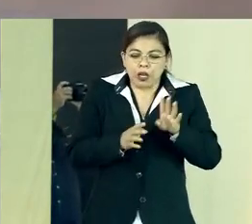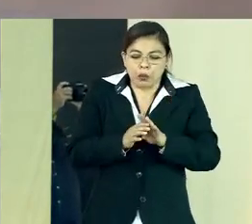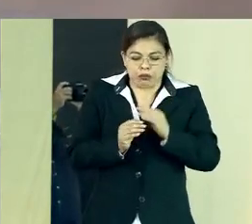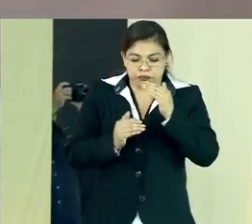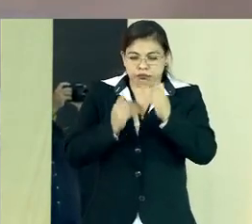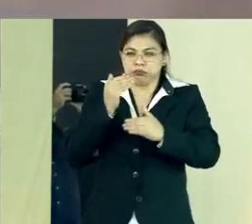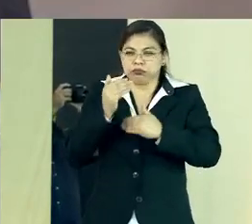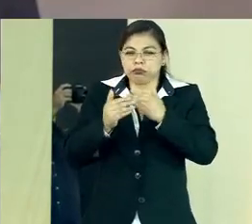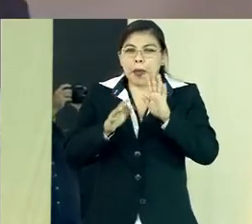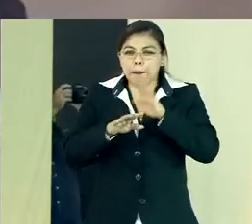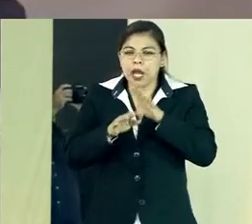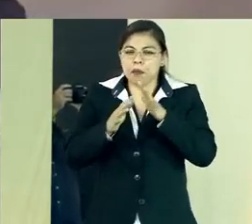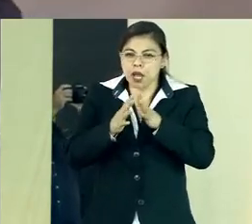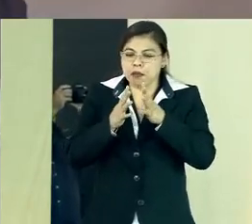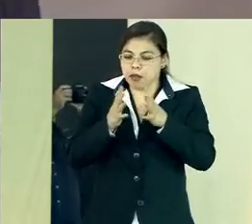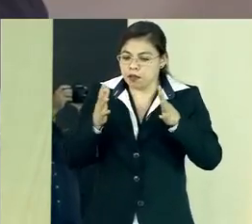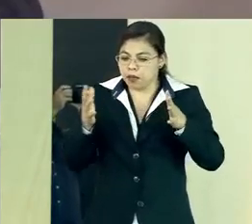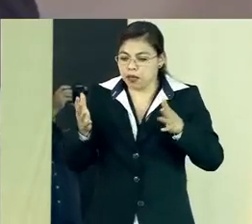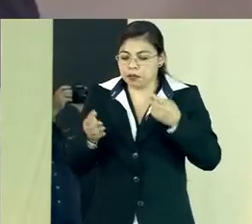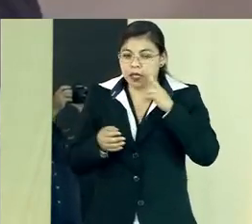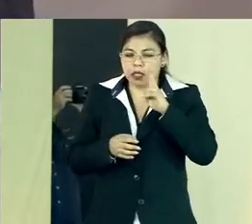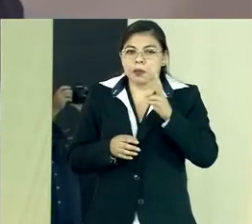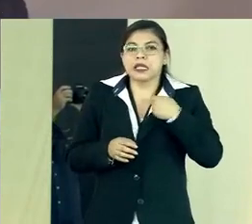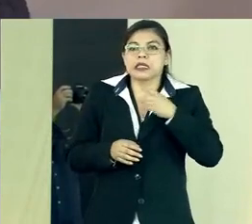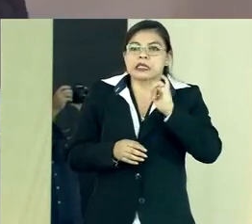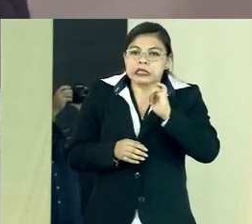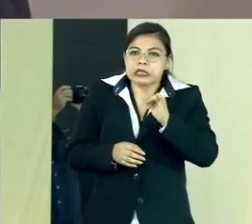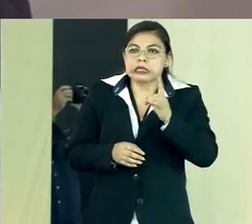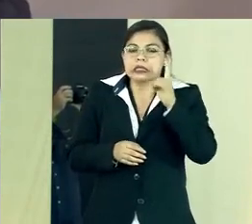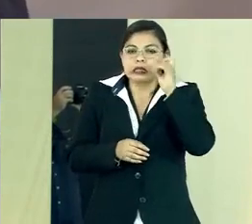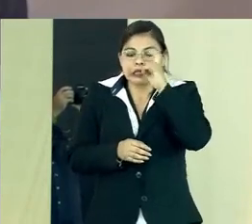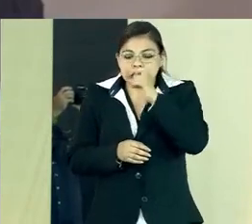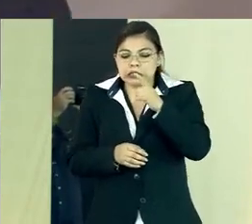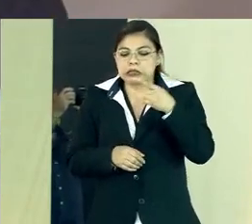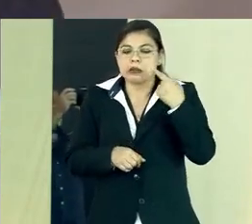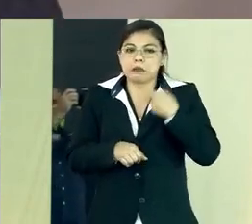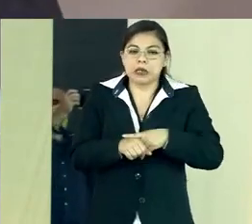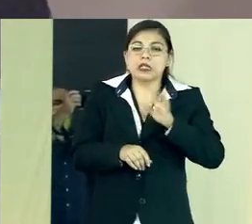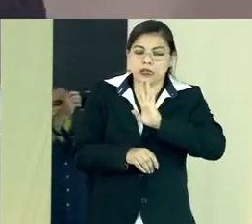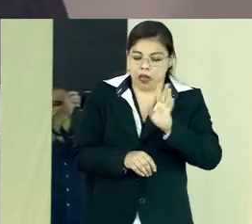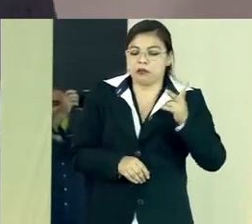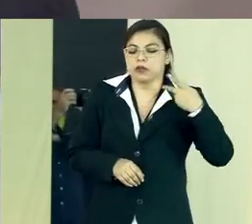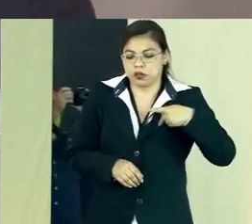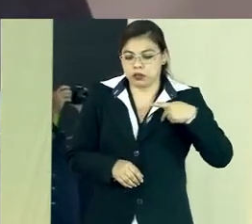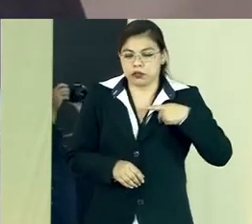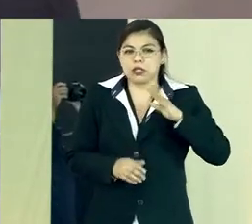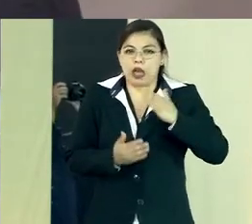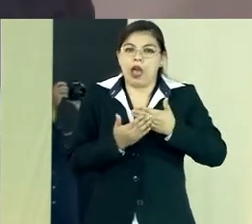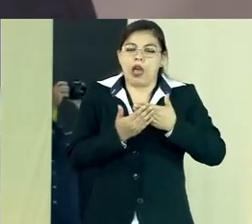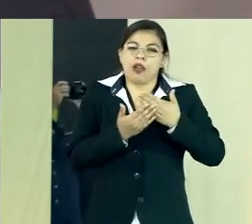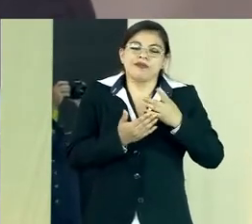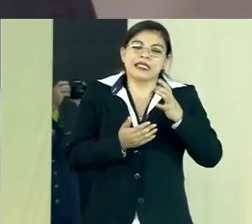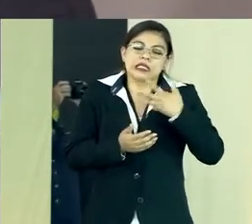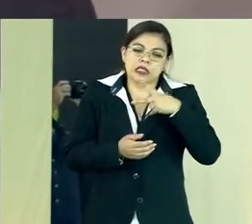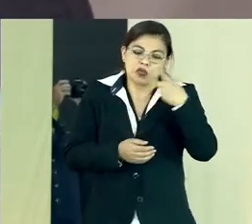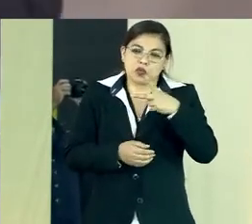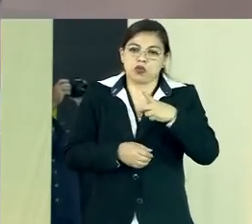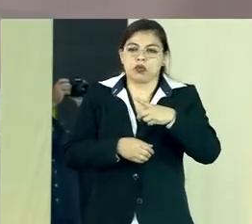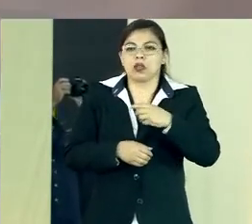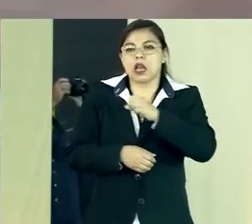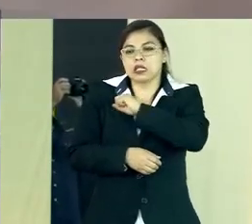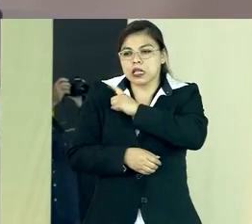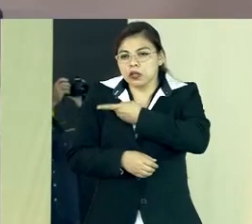amplifica y se selecciona afectando a las personas que ya de por sí tenían un estado de salud deteriorado